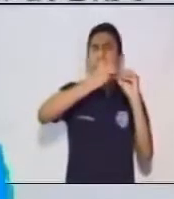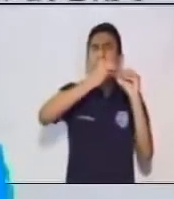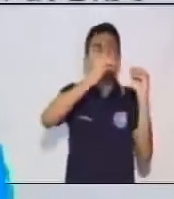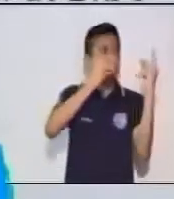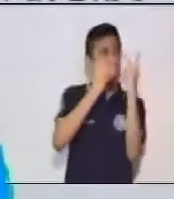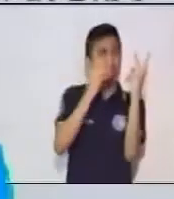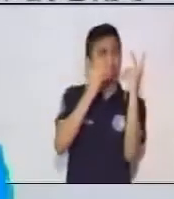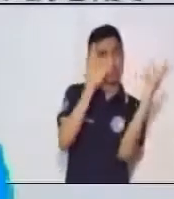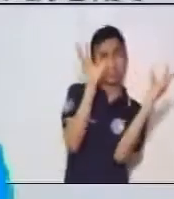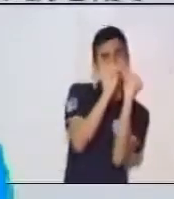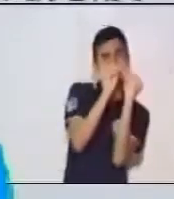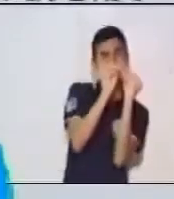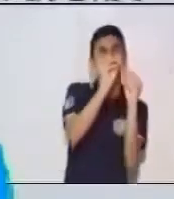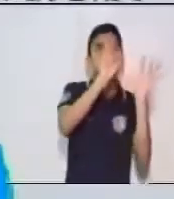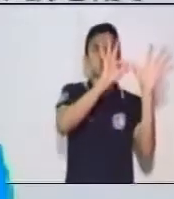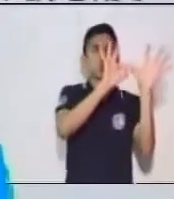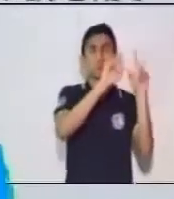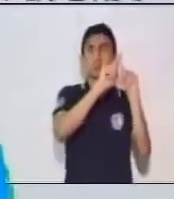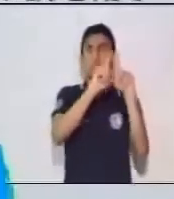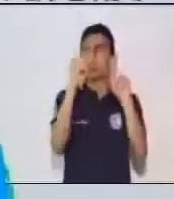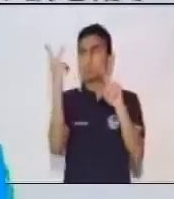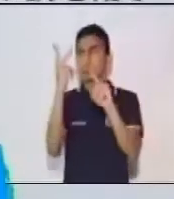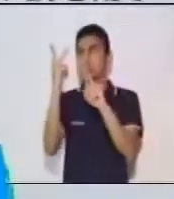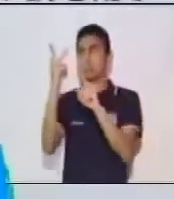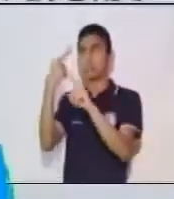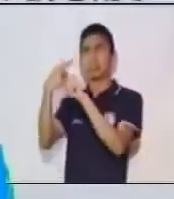y sumados nos den 8?